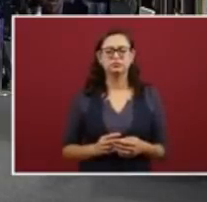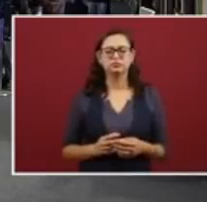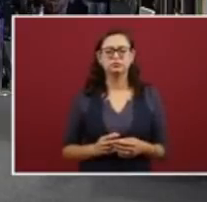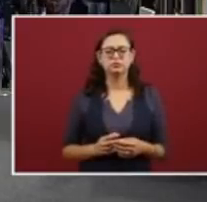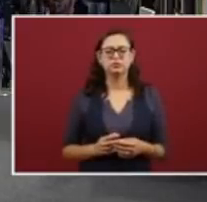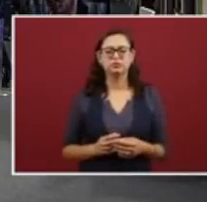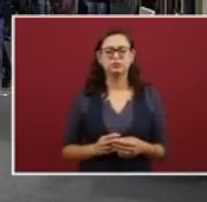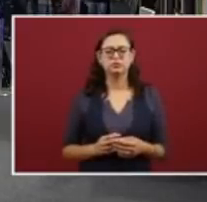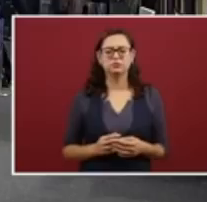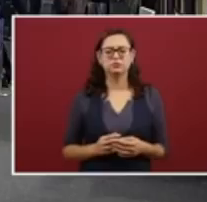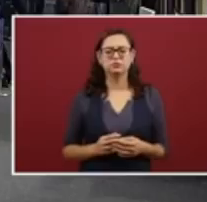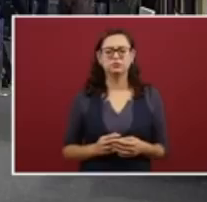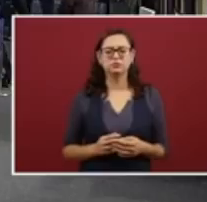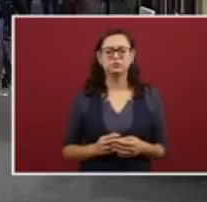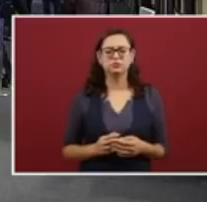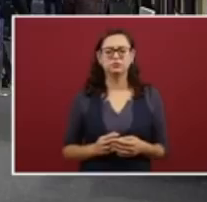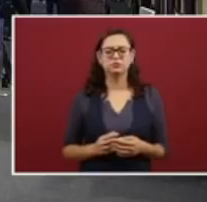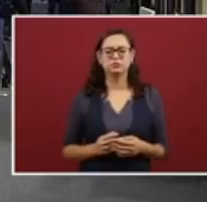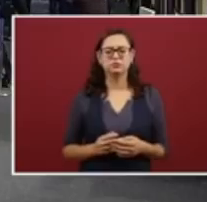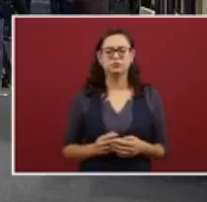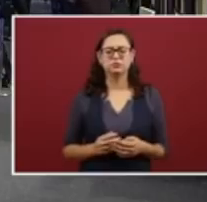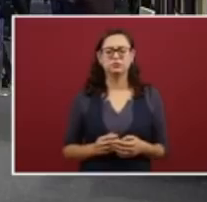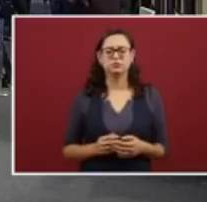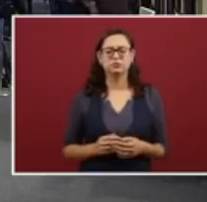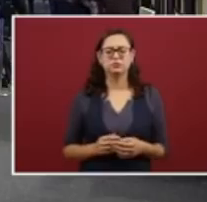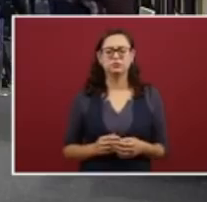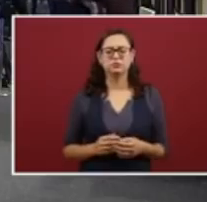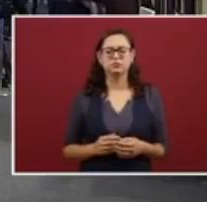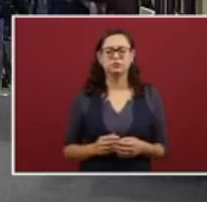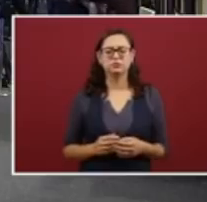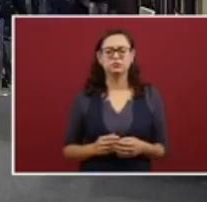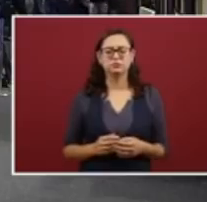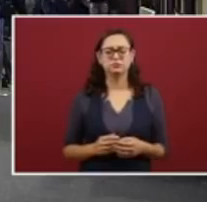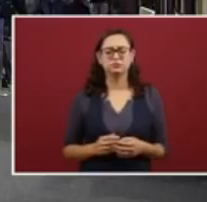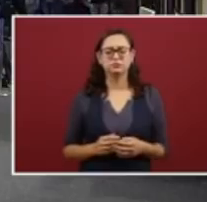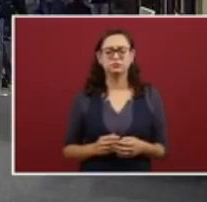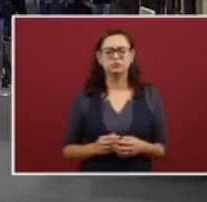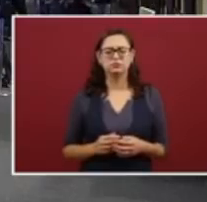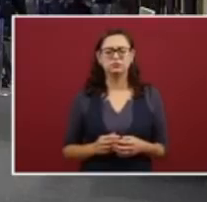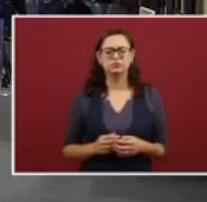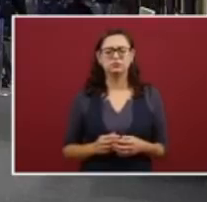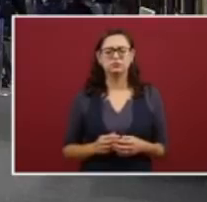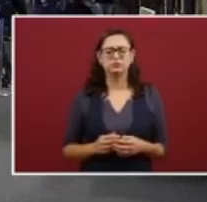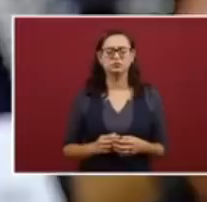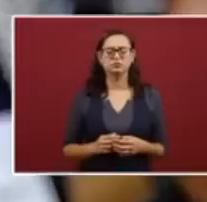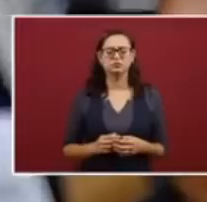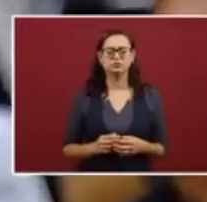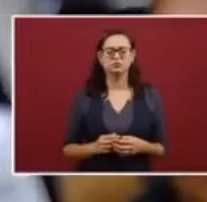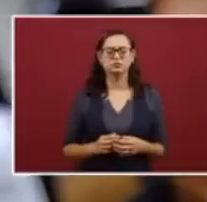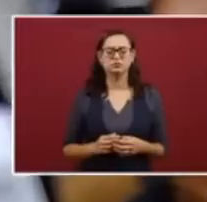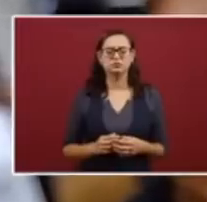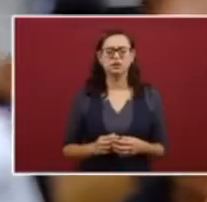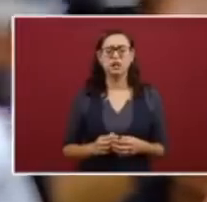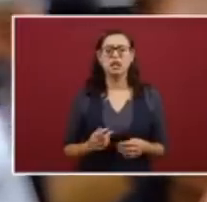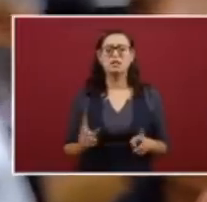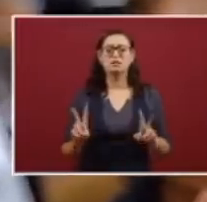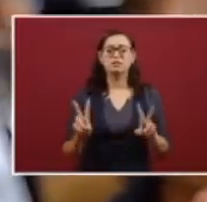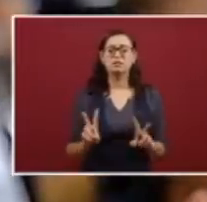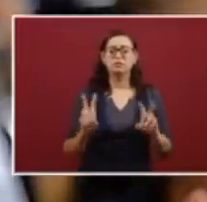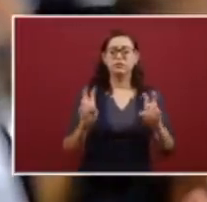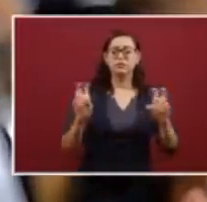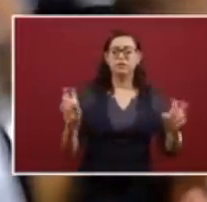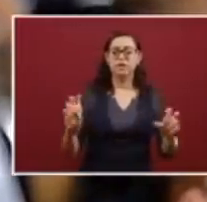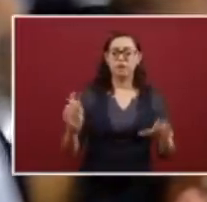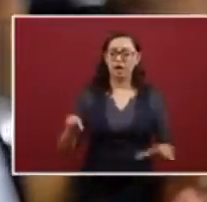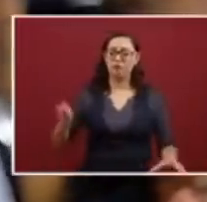yo yo quiero preguntar sobre había comentado sobre la esta subasta de